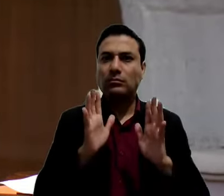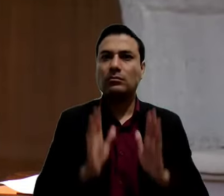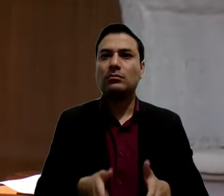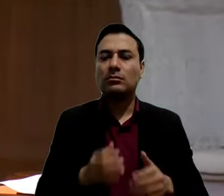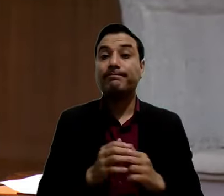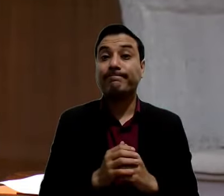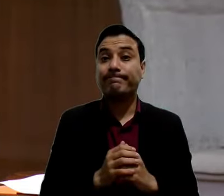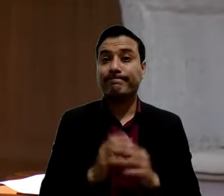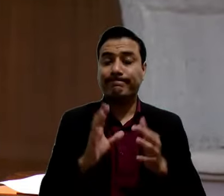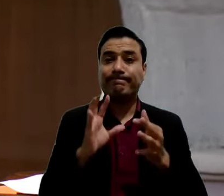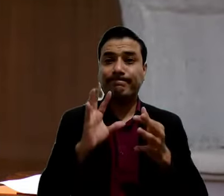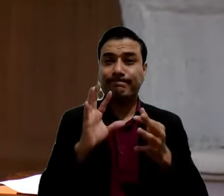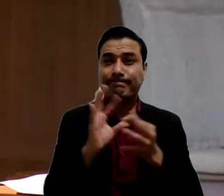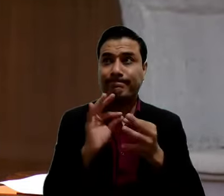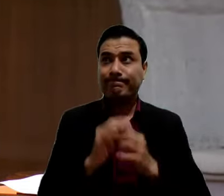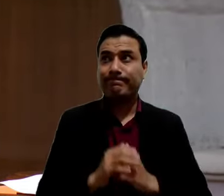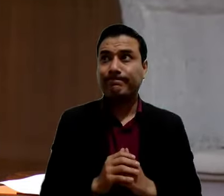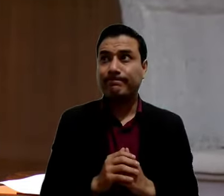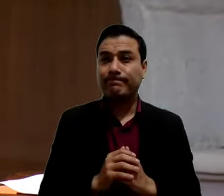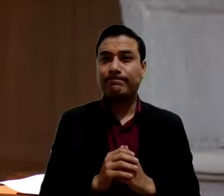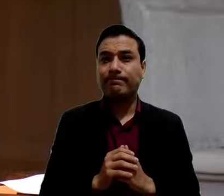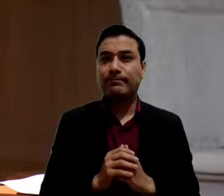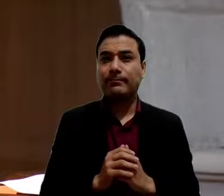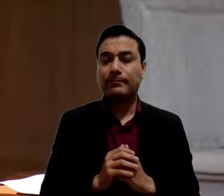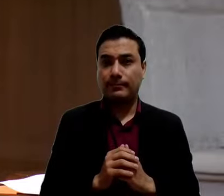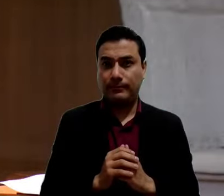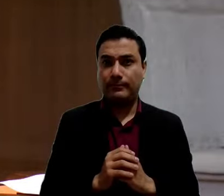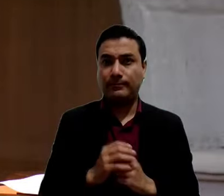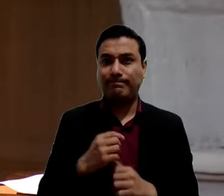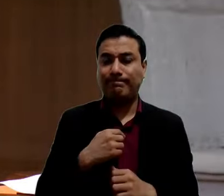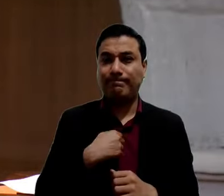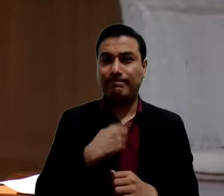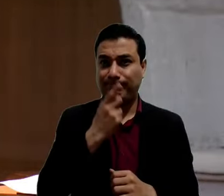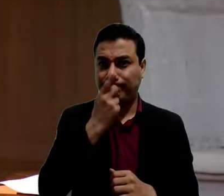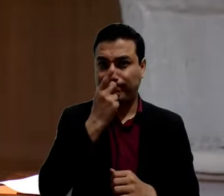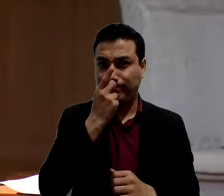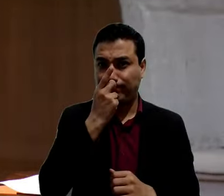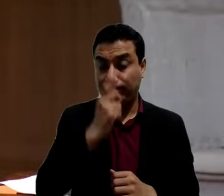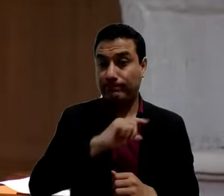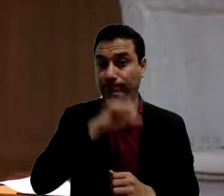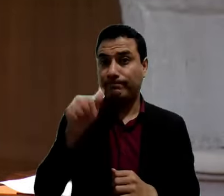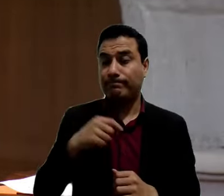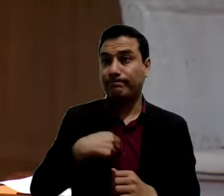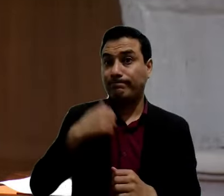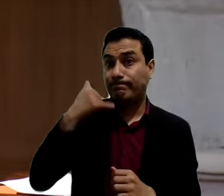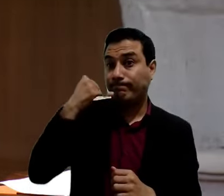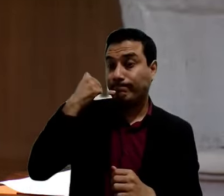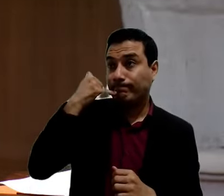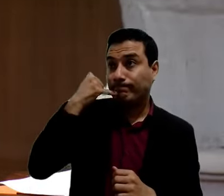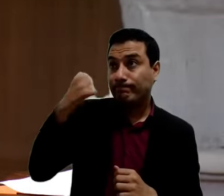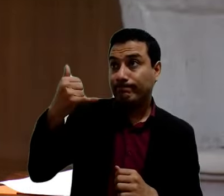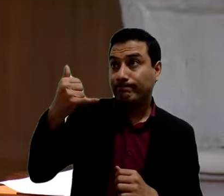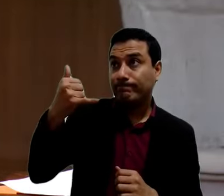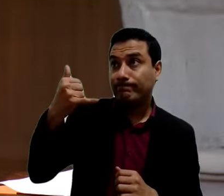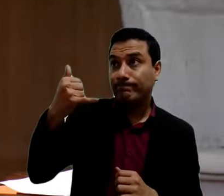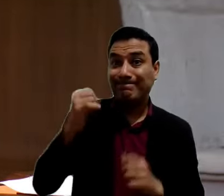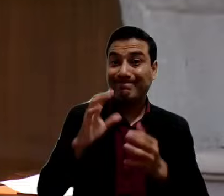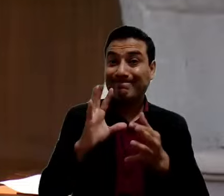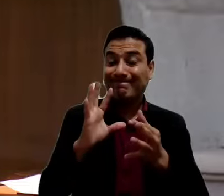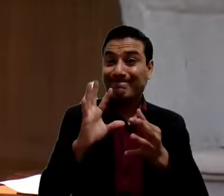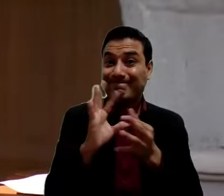transmisión en vivo aparecieron en la pantalla no Uno sino dos intérpretes y ya ha transcurrido el